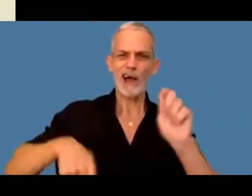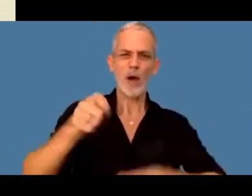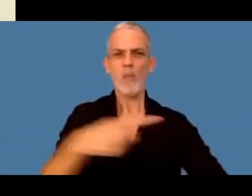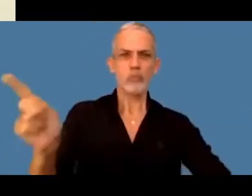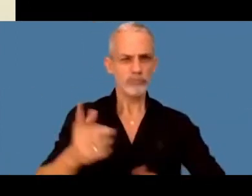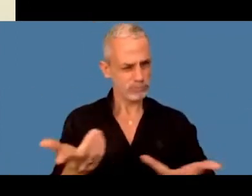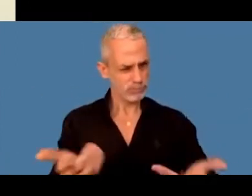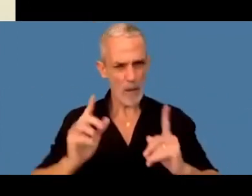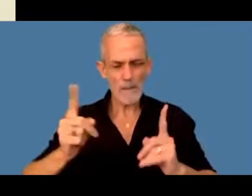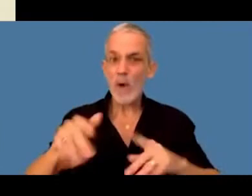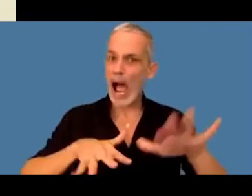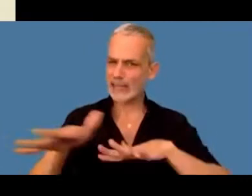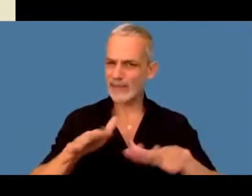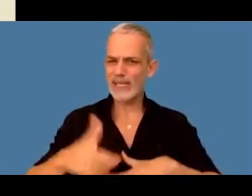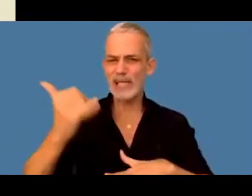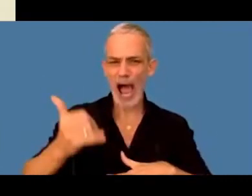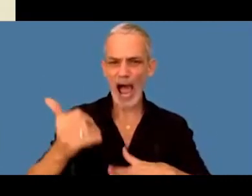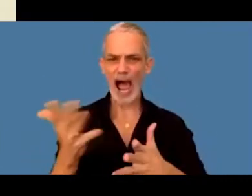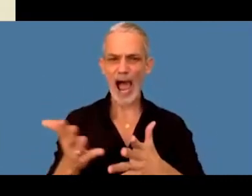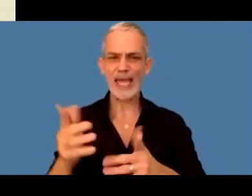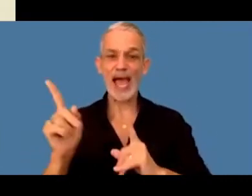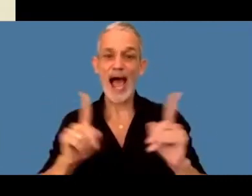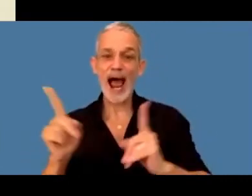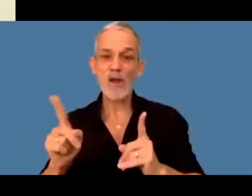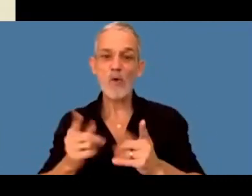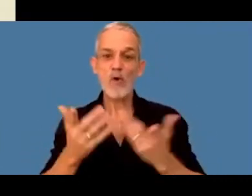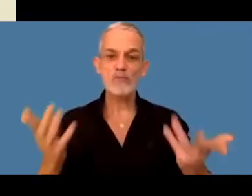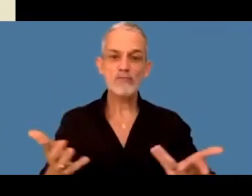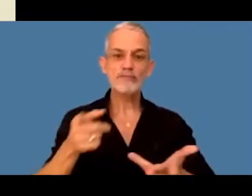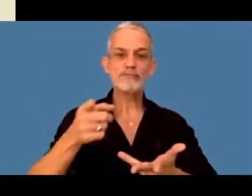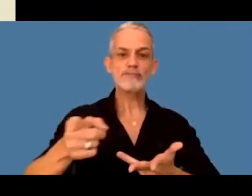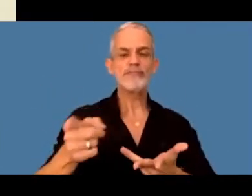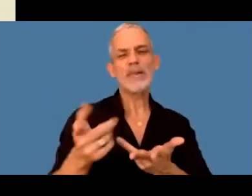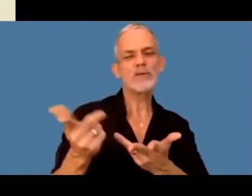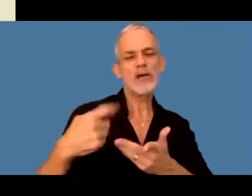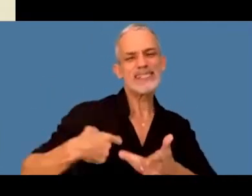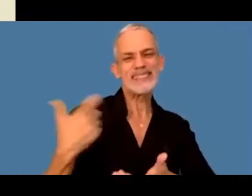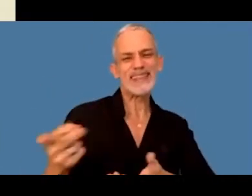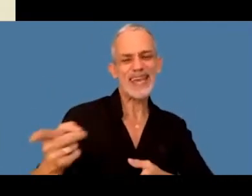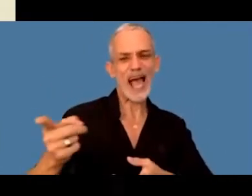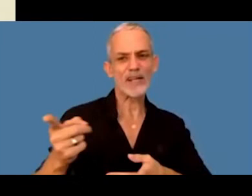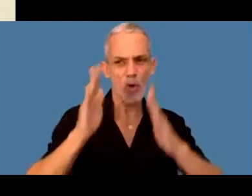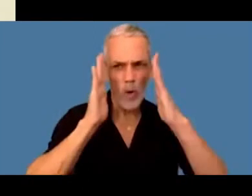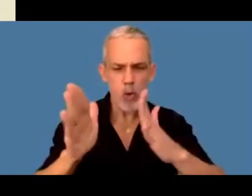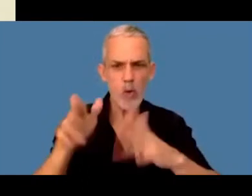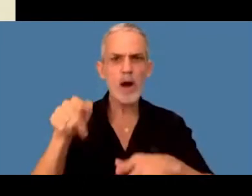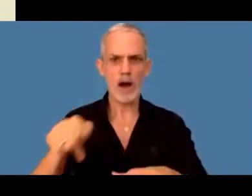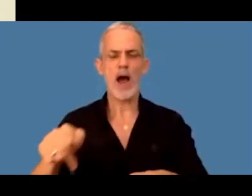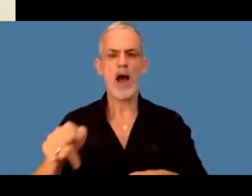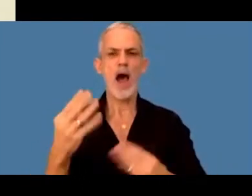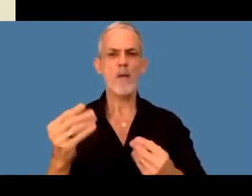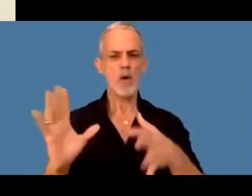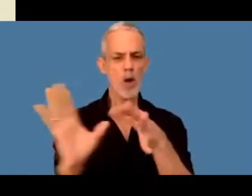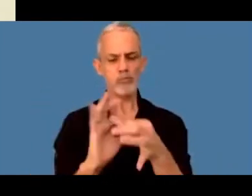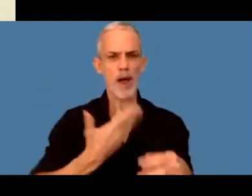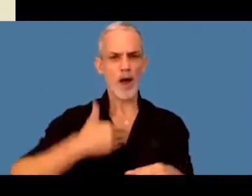determinadas actividades donde los buenos empleadores y las organizaciones sindicales que se ocupan de esto pueden articular con el Estado